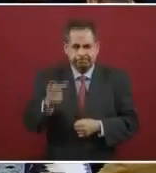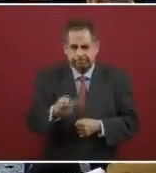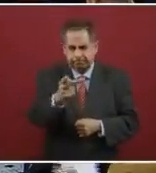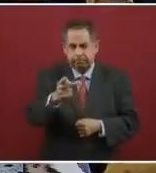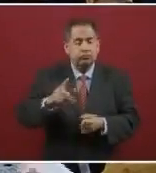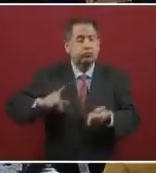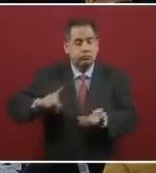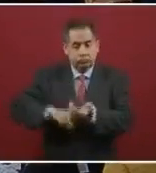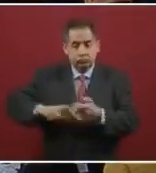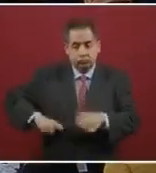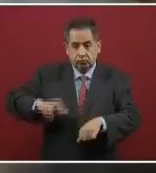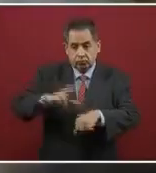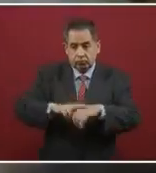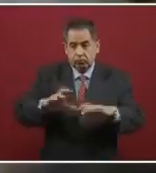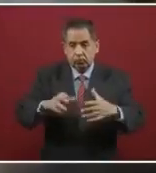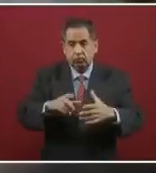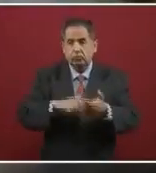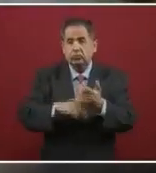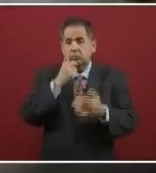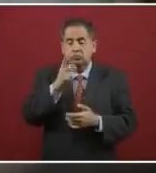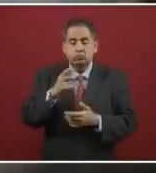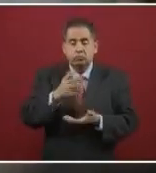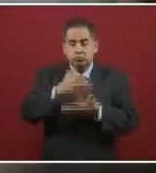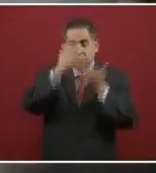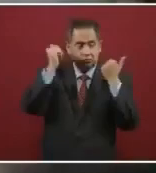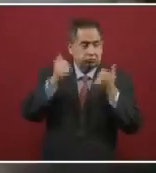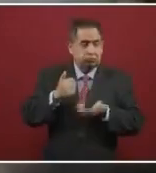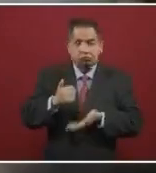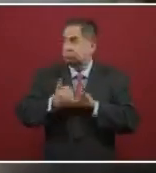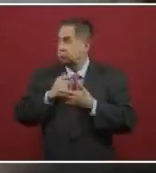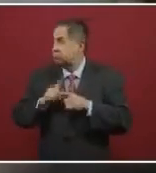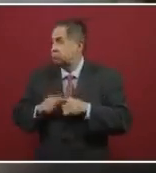al gobernador sobre el fiscal en Veracruz, y dijo, pues no sé, ayúdenme a encontrarlo.